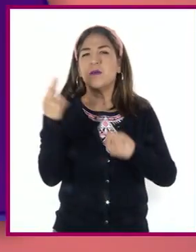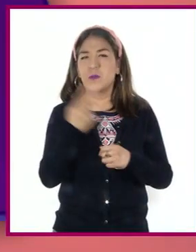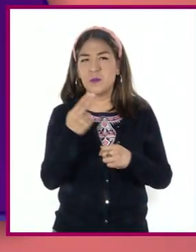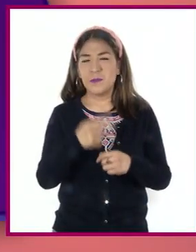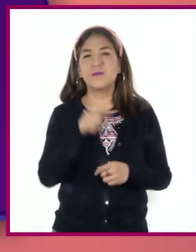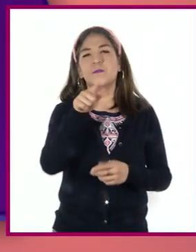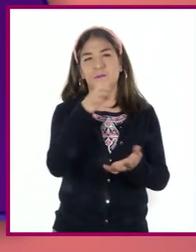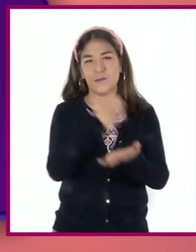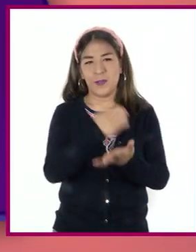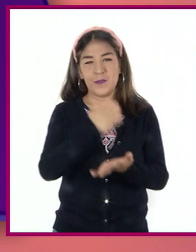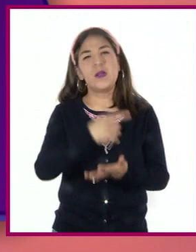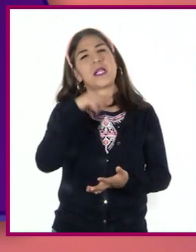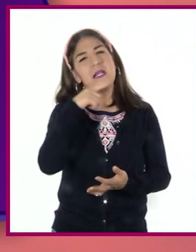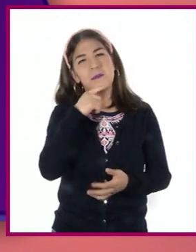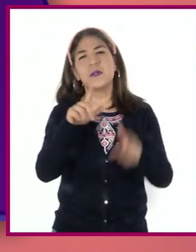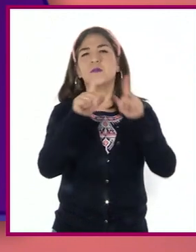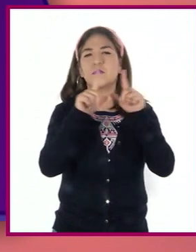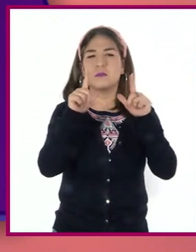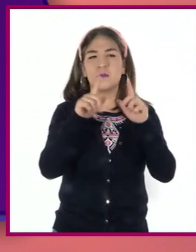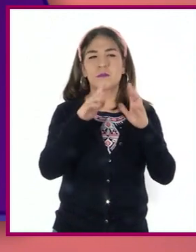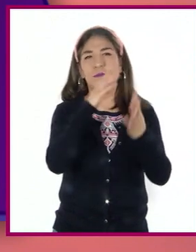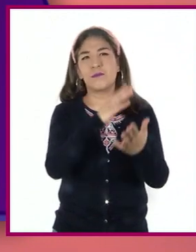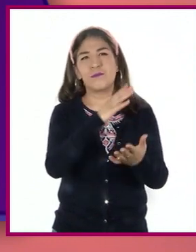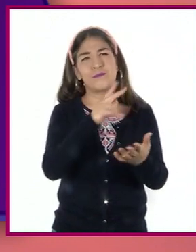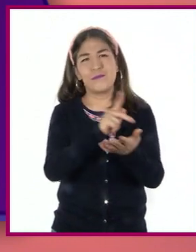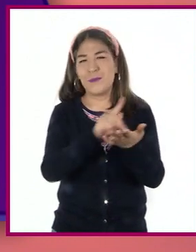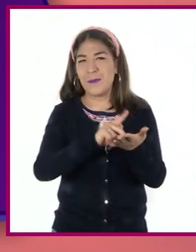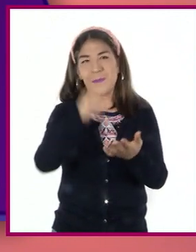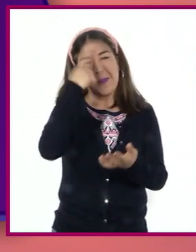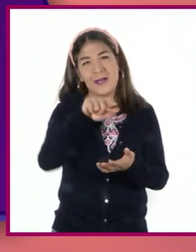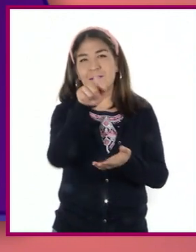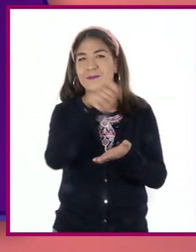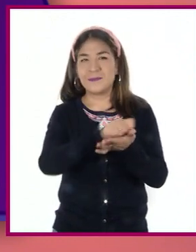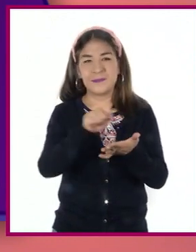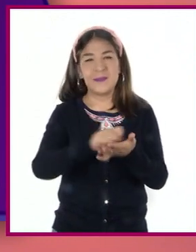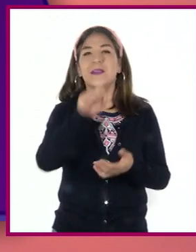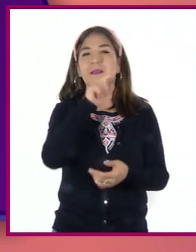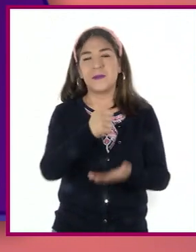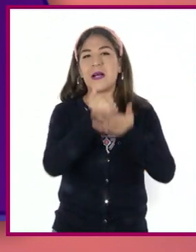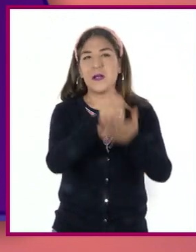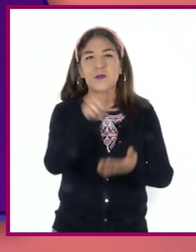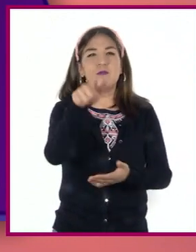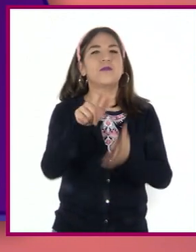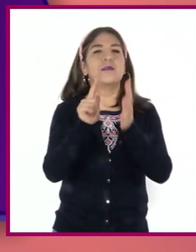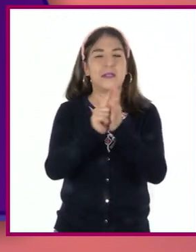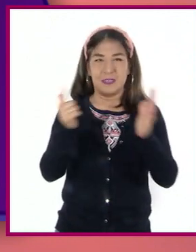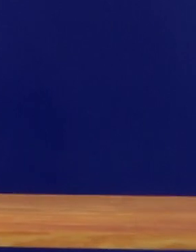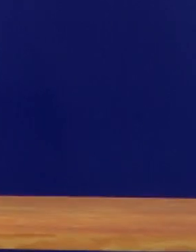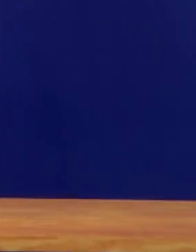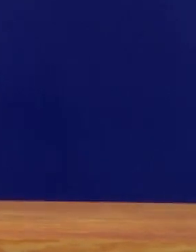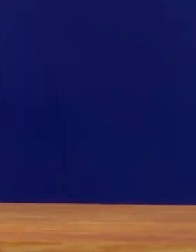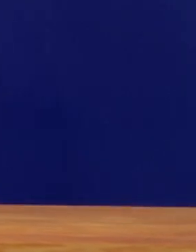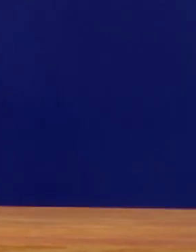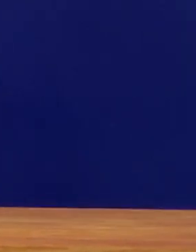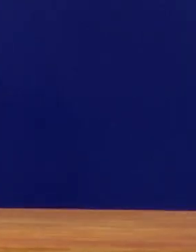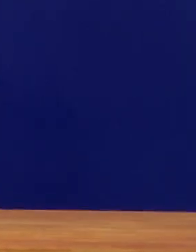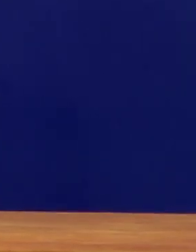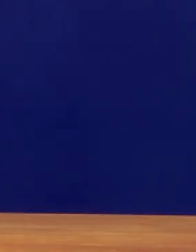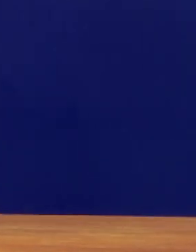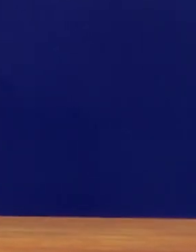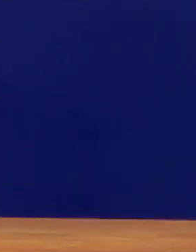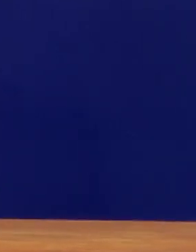bien, iniciemos. En esta sesión, el aprendizaje esperado que se revisa es: lee